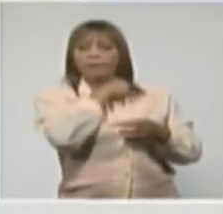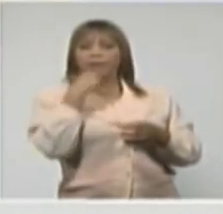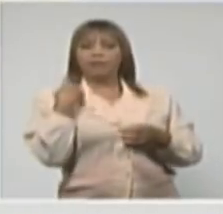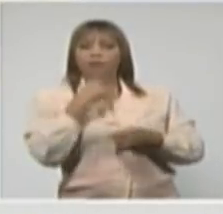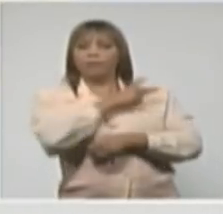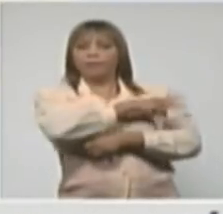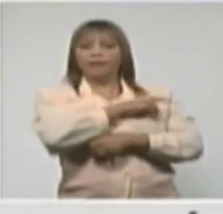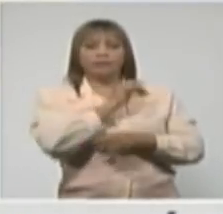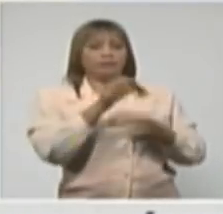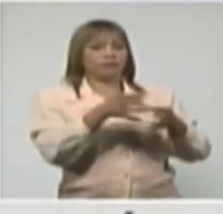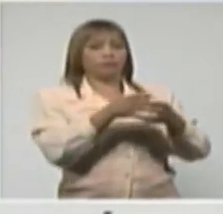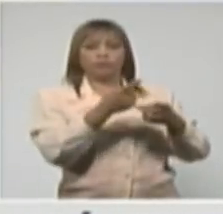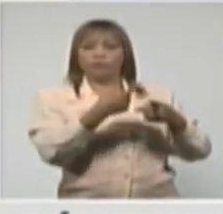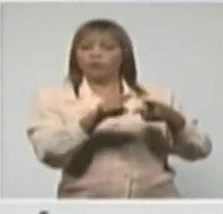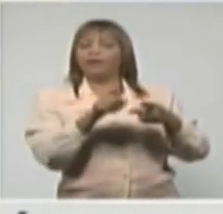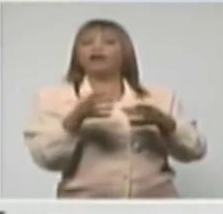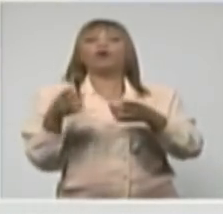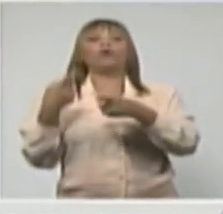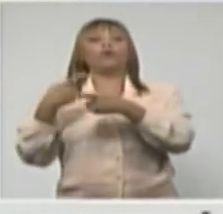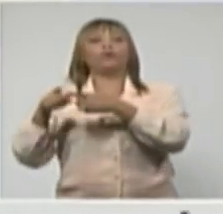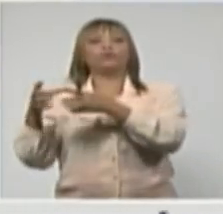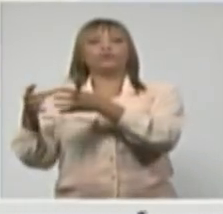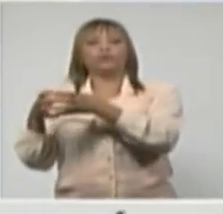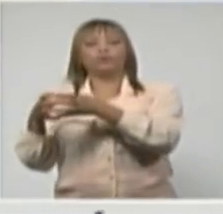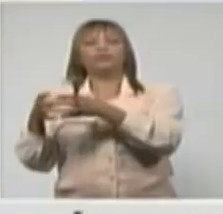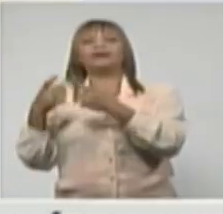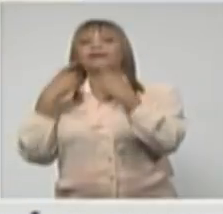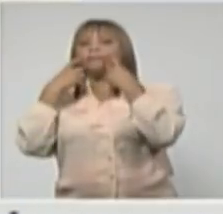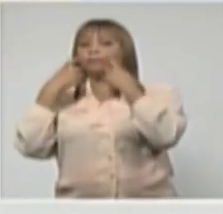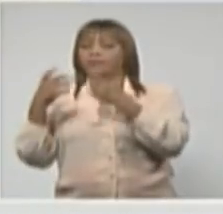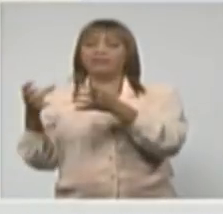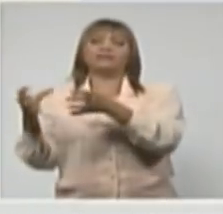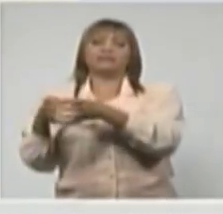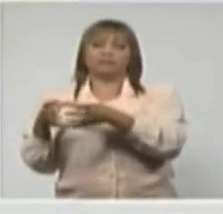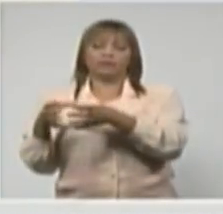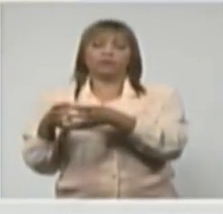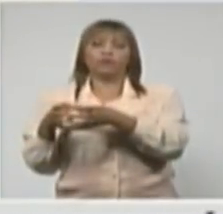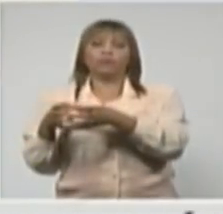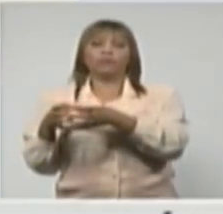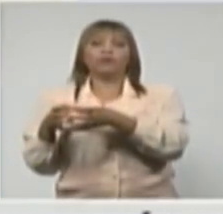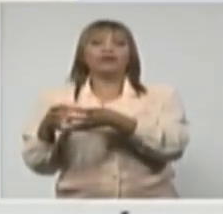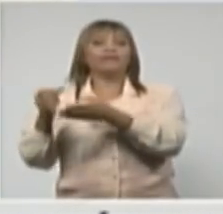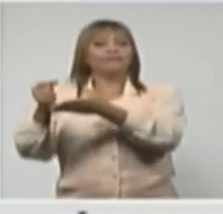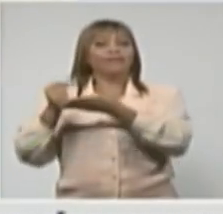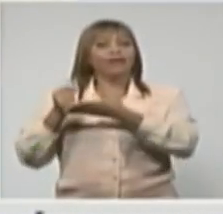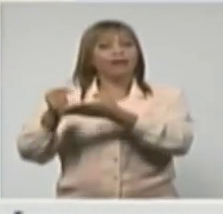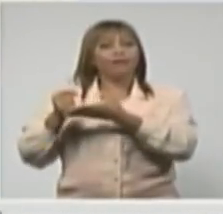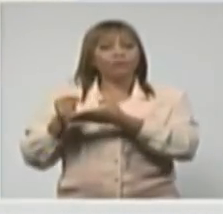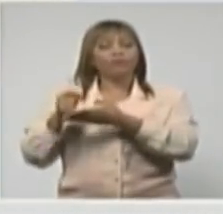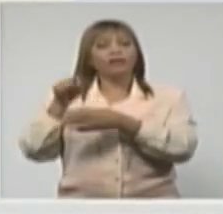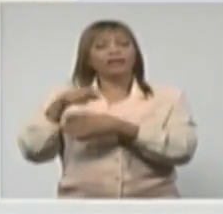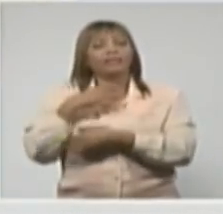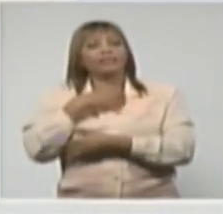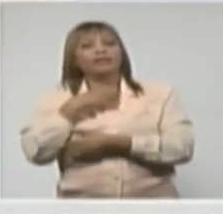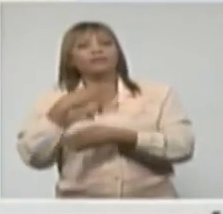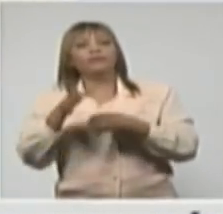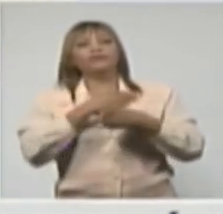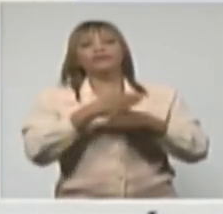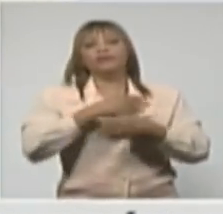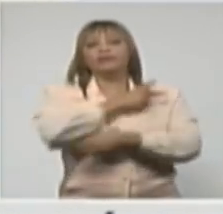y importantes brigadas de colaboradores que tenemos en muchos países del